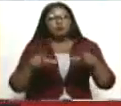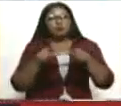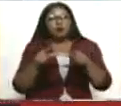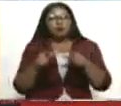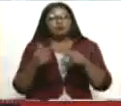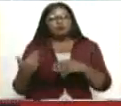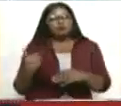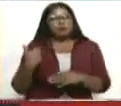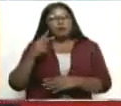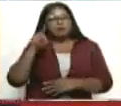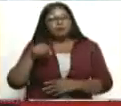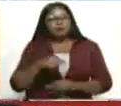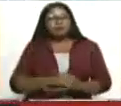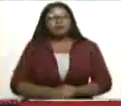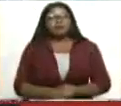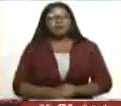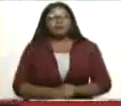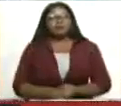críticas.